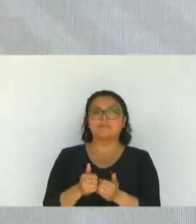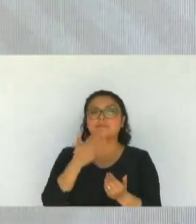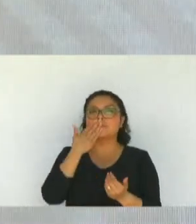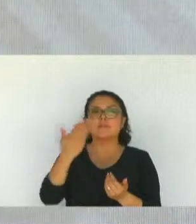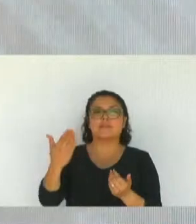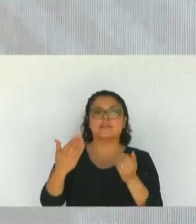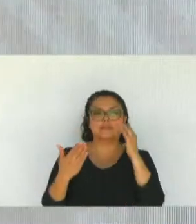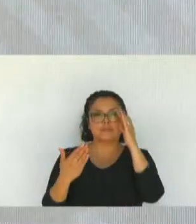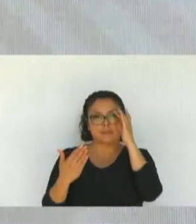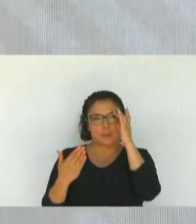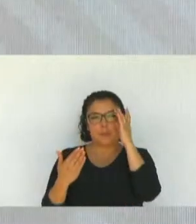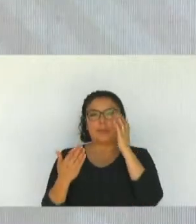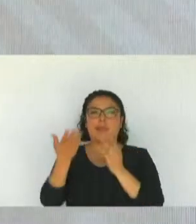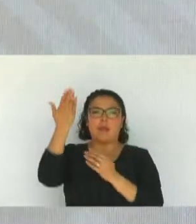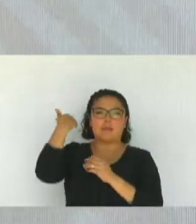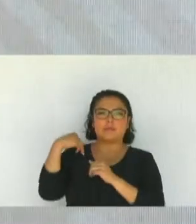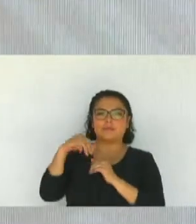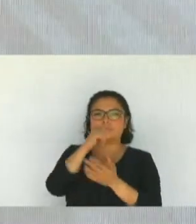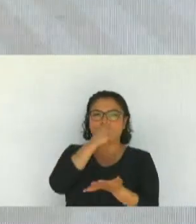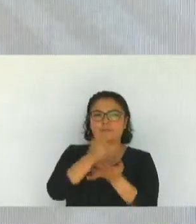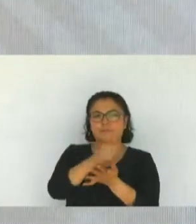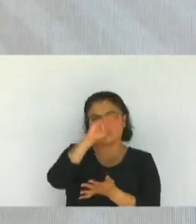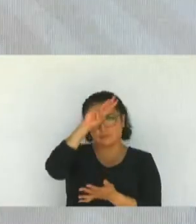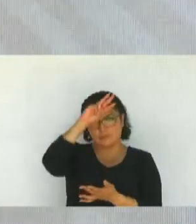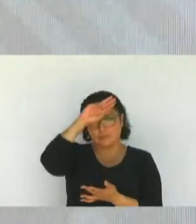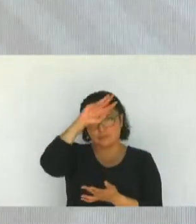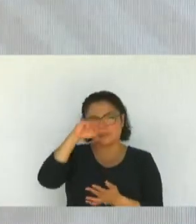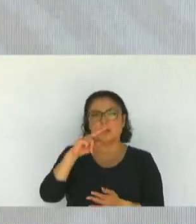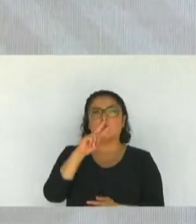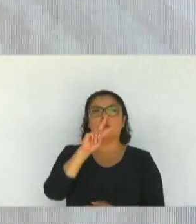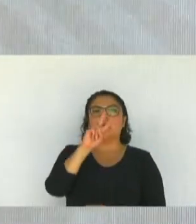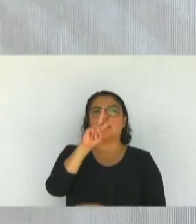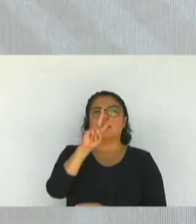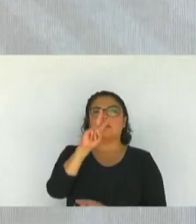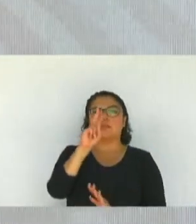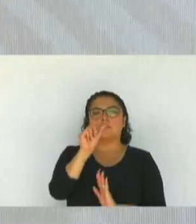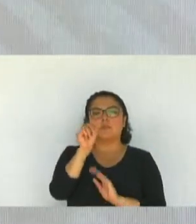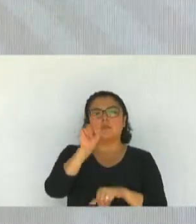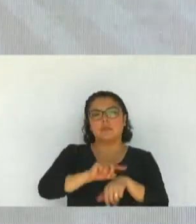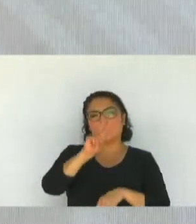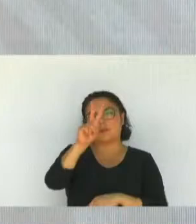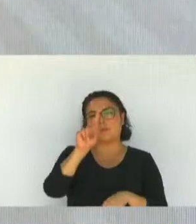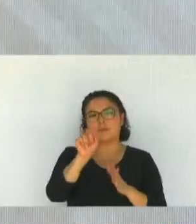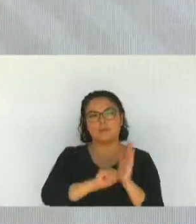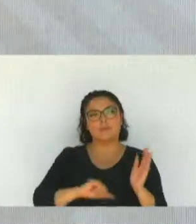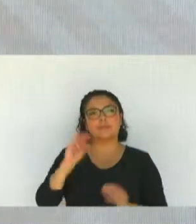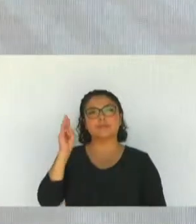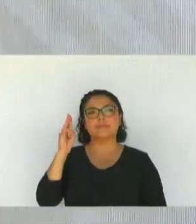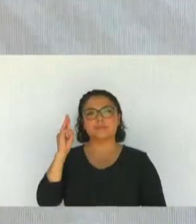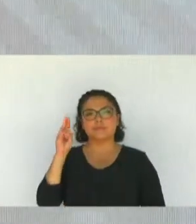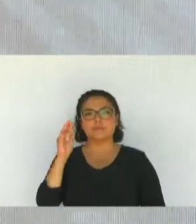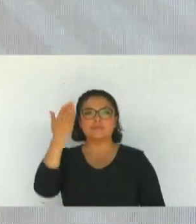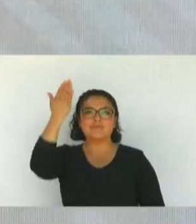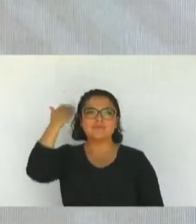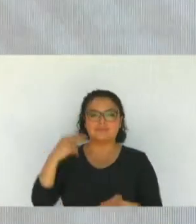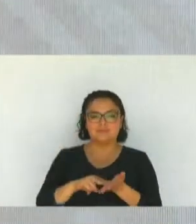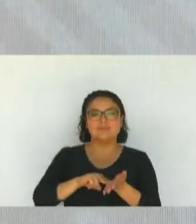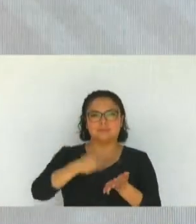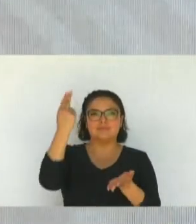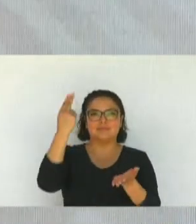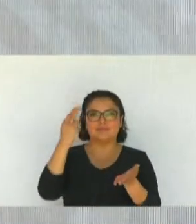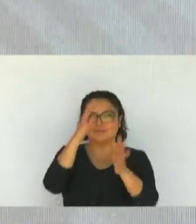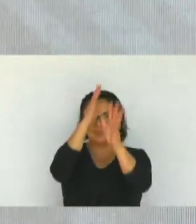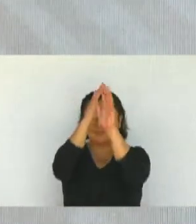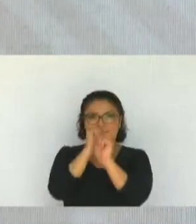Parque Fundidora de Monterrey, donde se firmó el Acuerdo Nacional para la Salud, la Seguridad y el Bienestar de las Personas Trabajadoras.